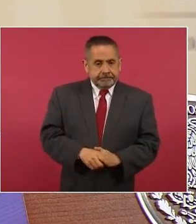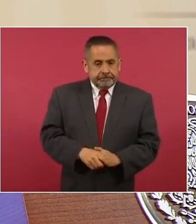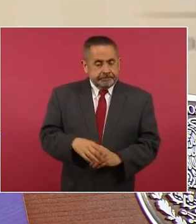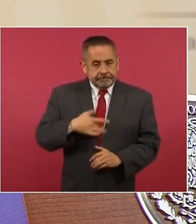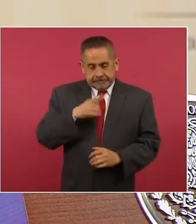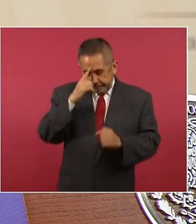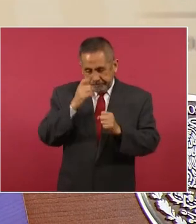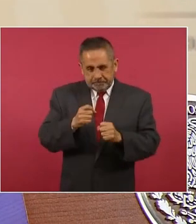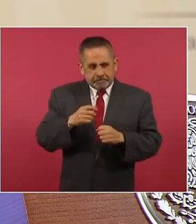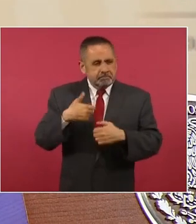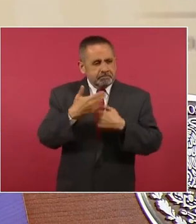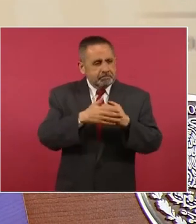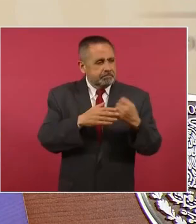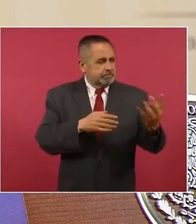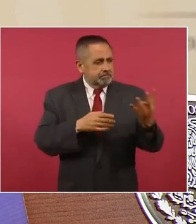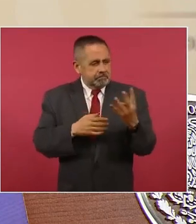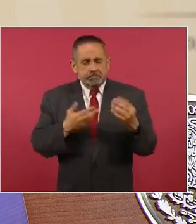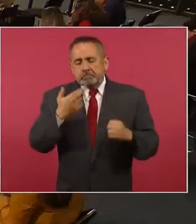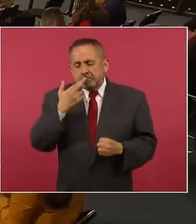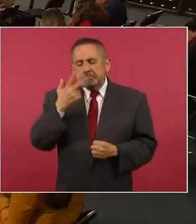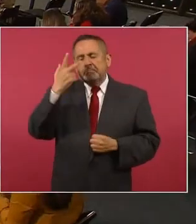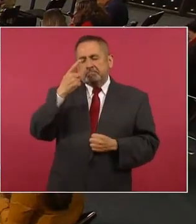estoy seguro que van a ser mejores.